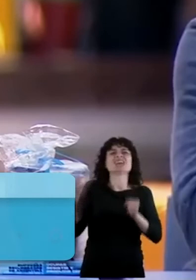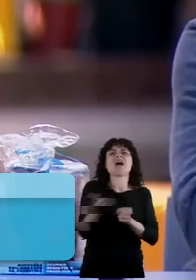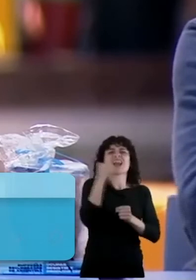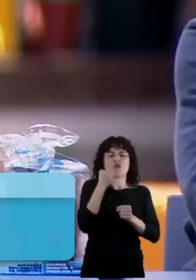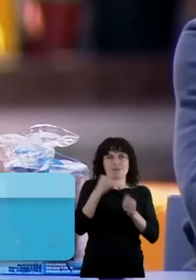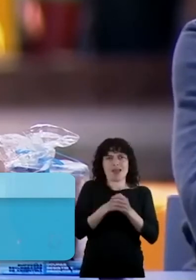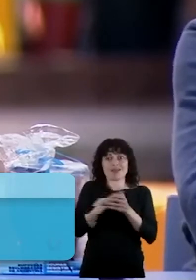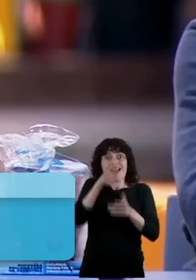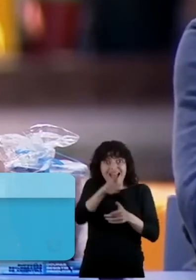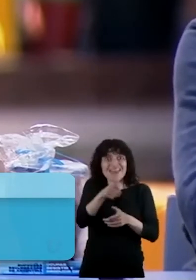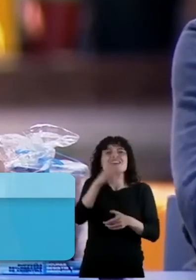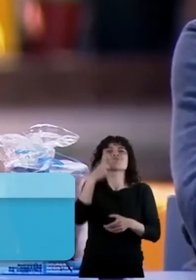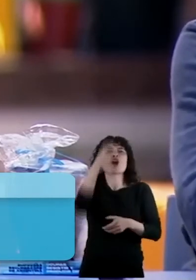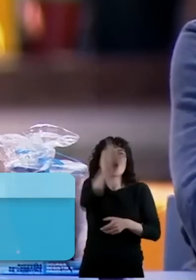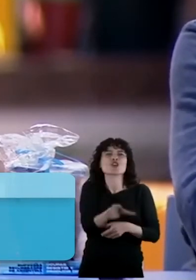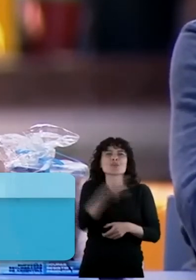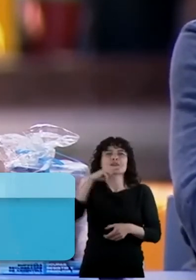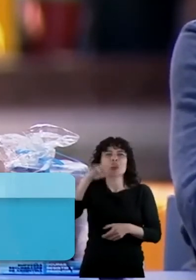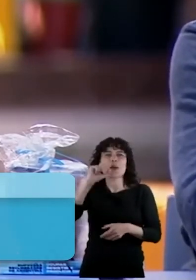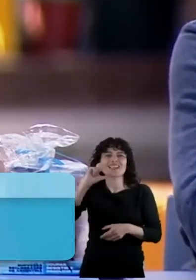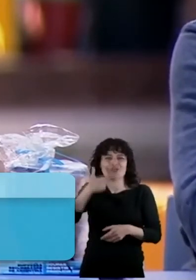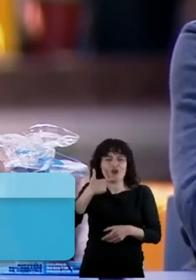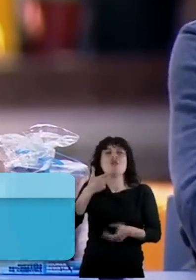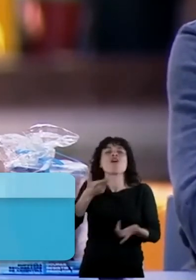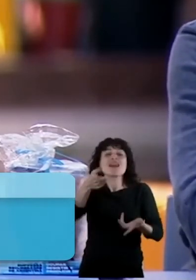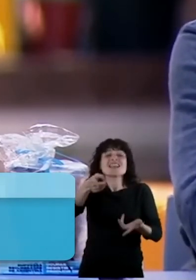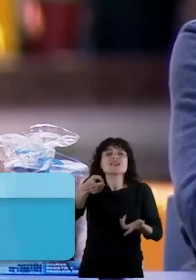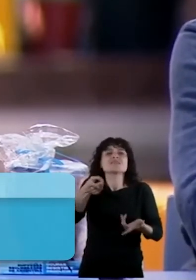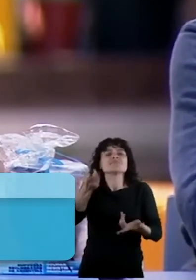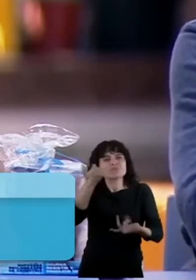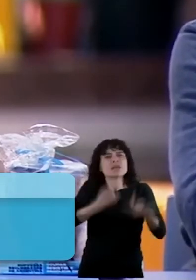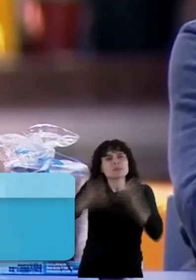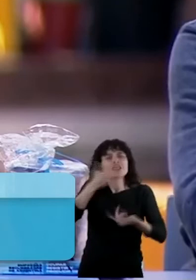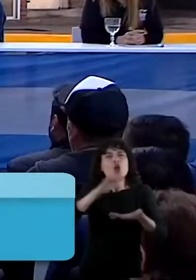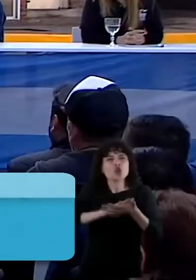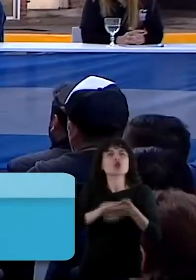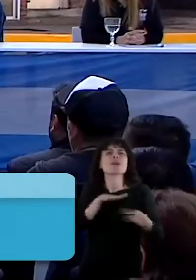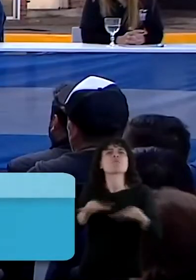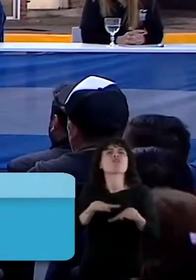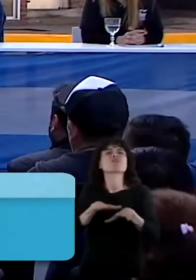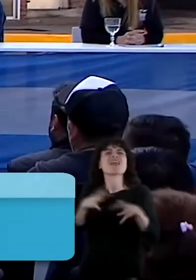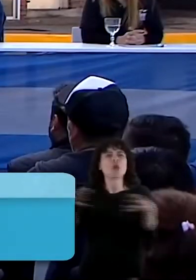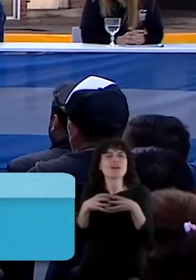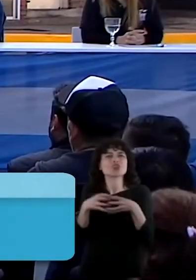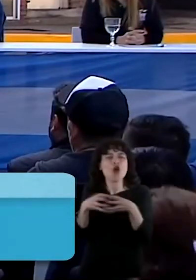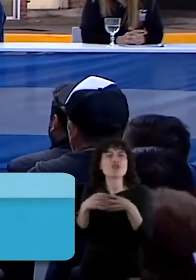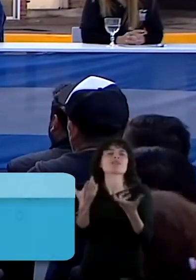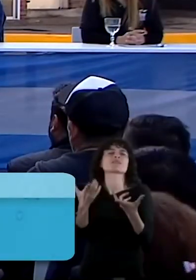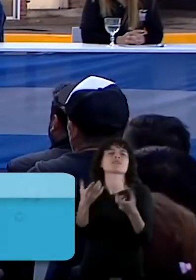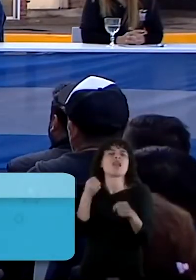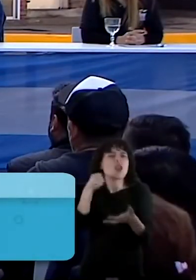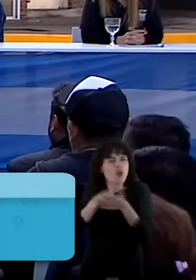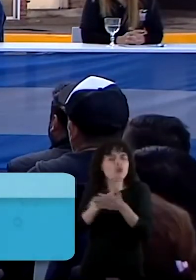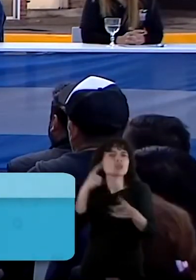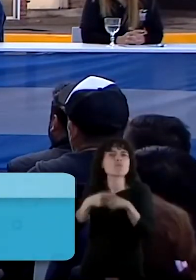era uno de los que lideraba el movimiento de empresas recuperadas. Cuando lo encontré hoy aquí, la verdad